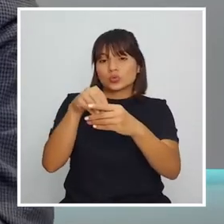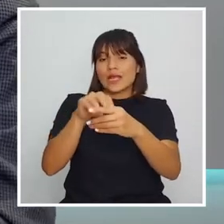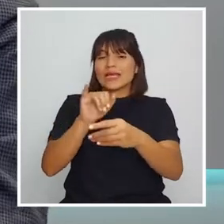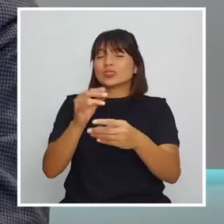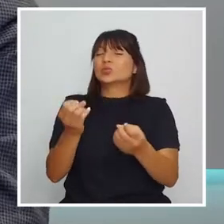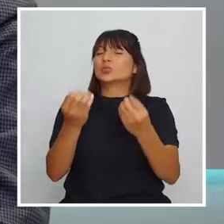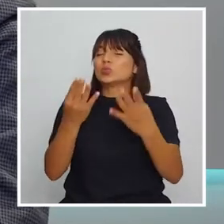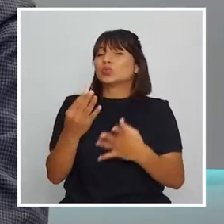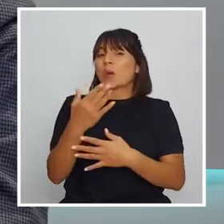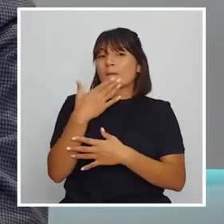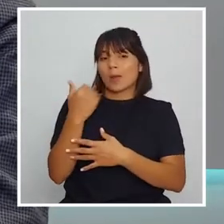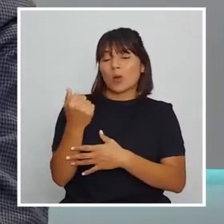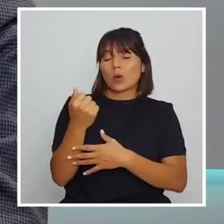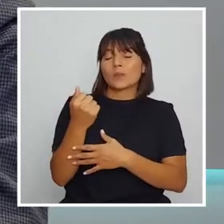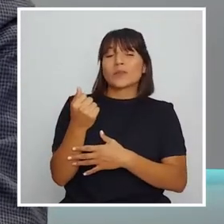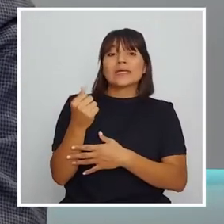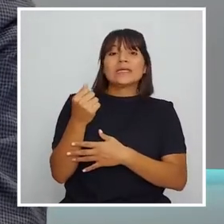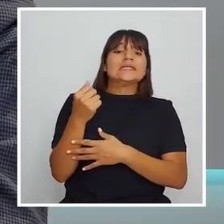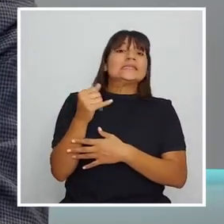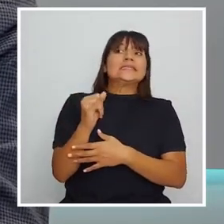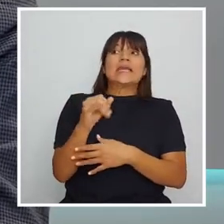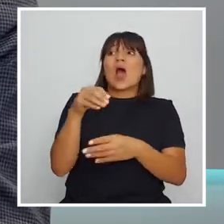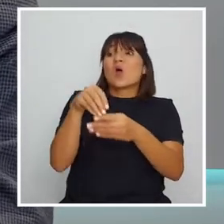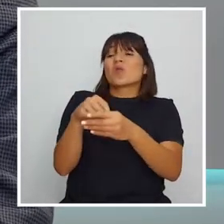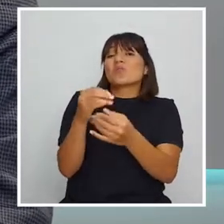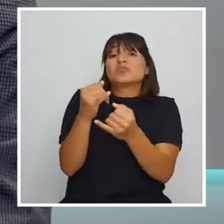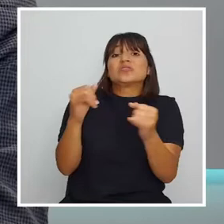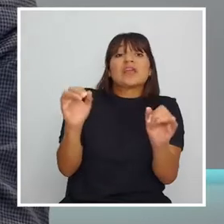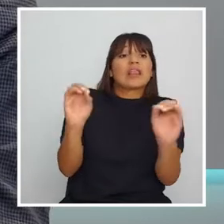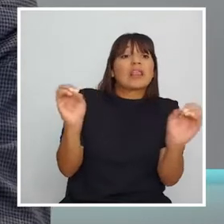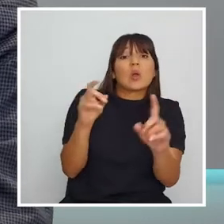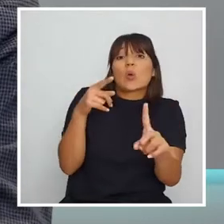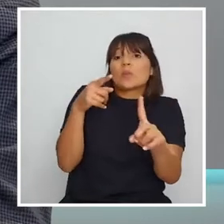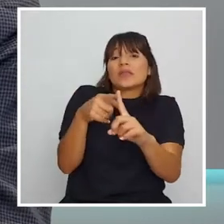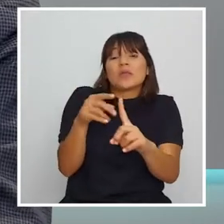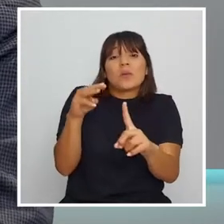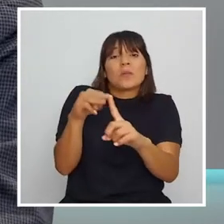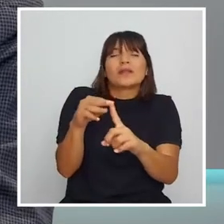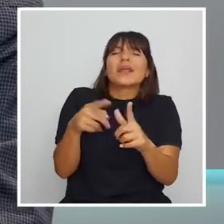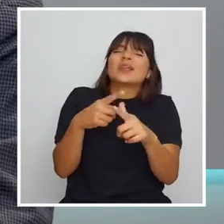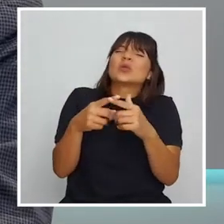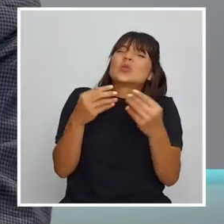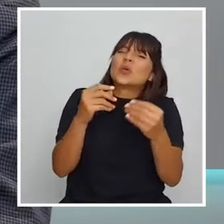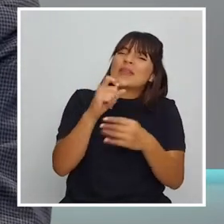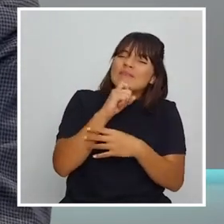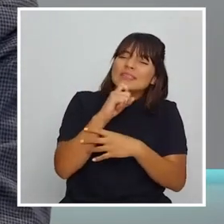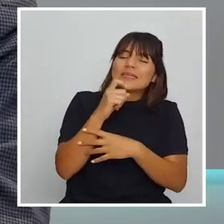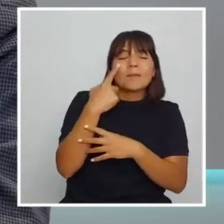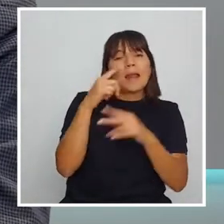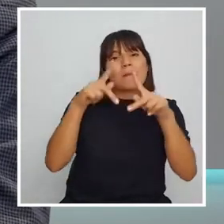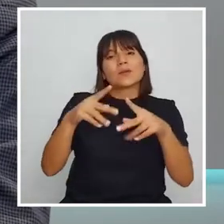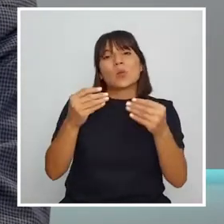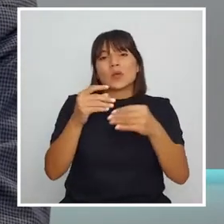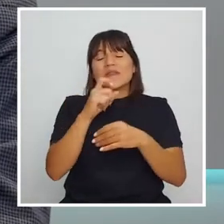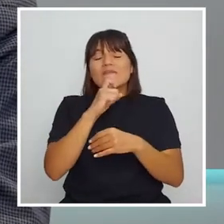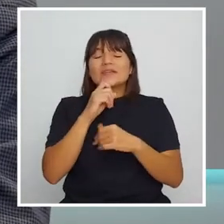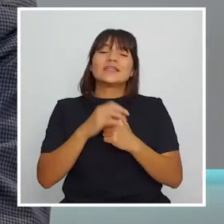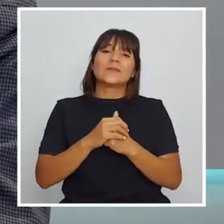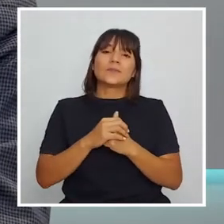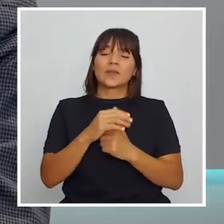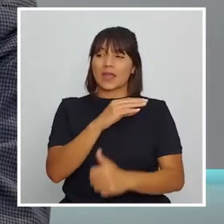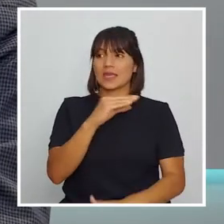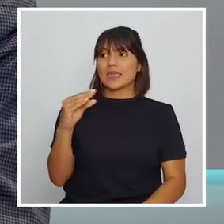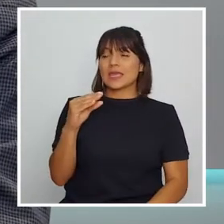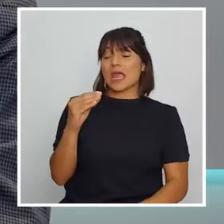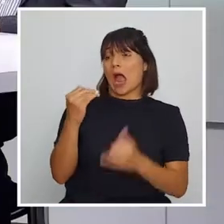mejor. Hacerlo así sin nombre es muy difícil, a las personas les resulta muy difícil poderlo hacer. Y usted